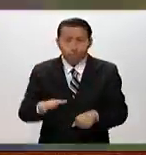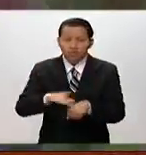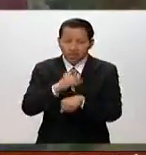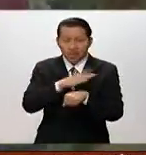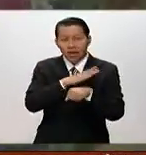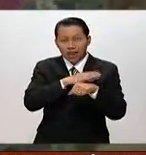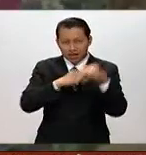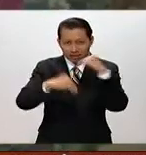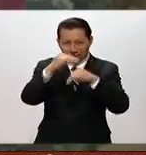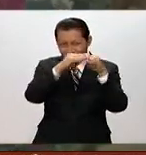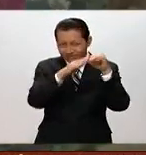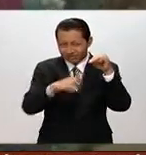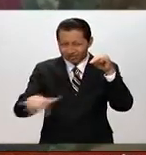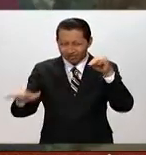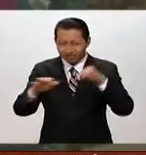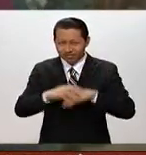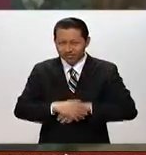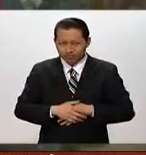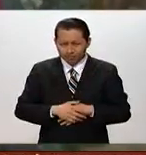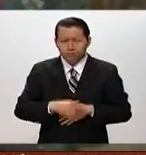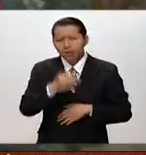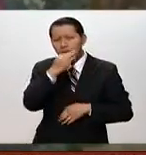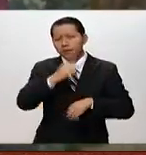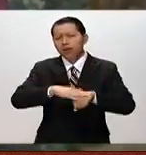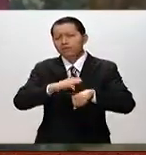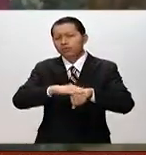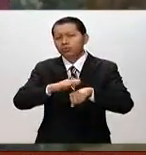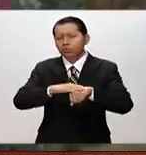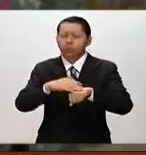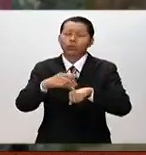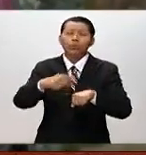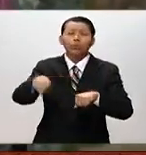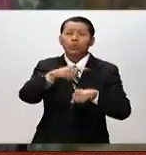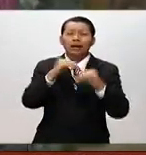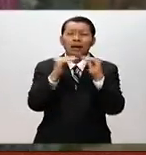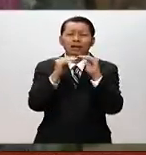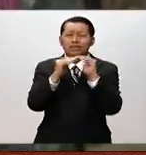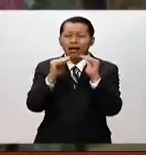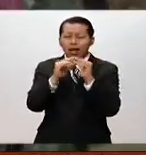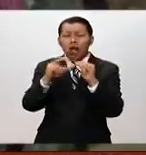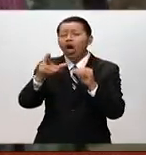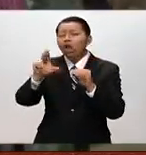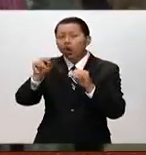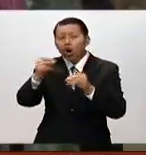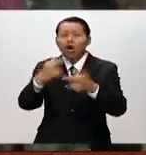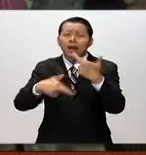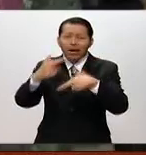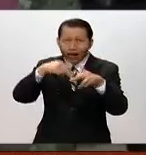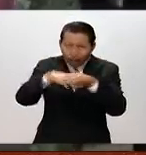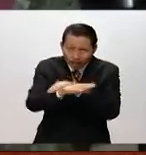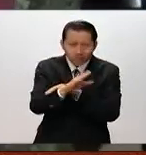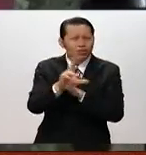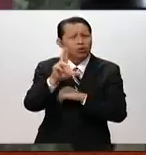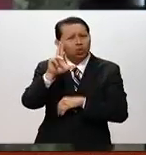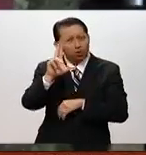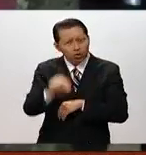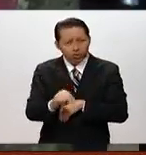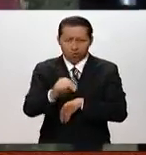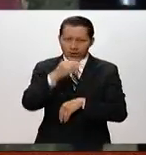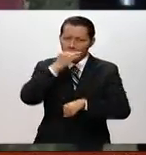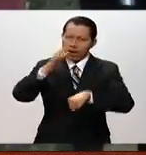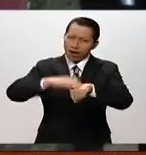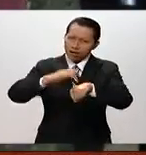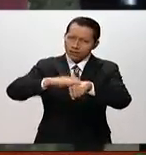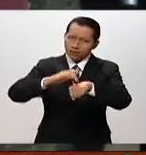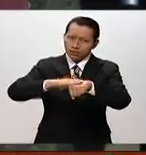deslaves. Mi llamado para con ustedes es no regresen, atiendan el llamado de alerta y el